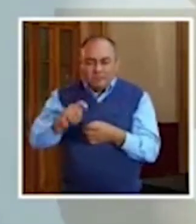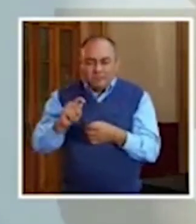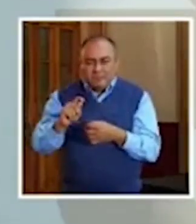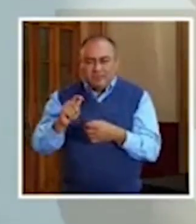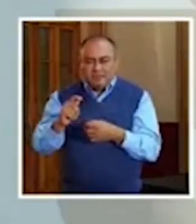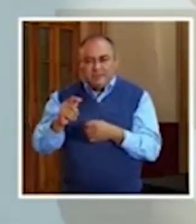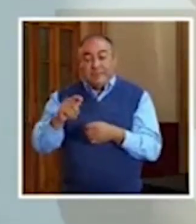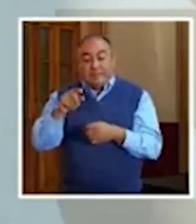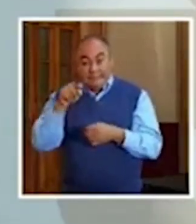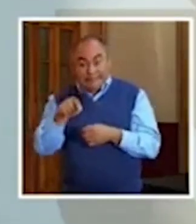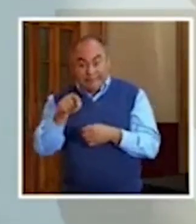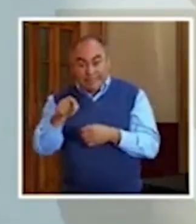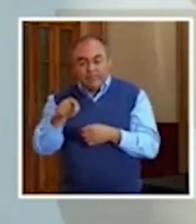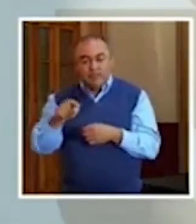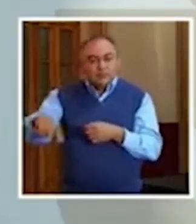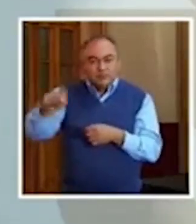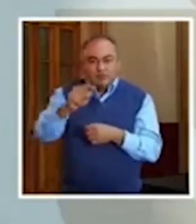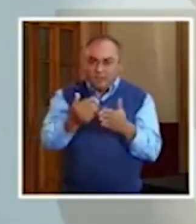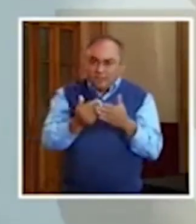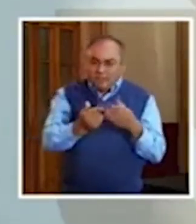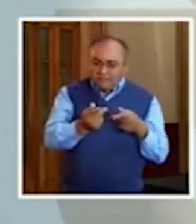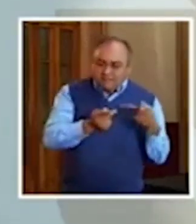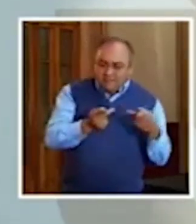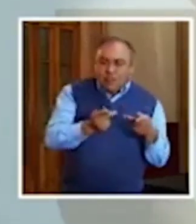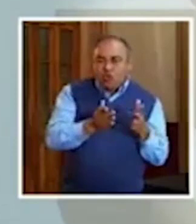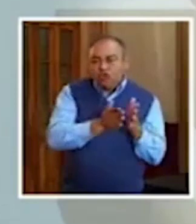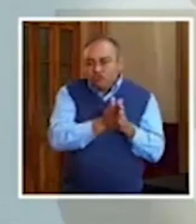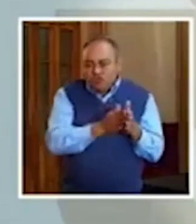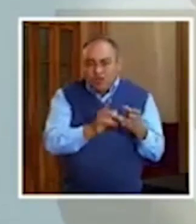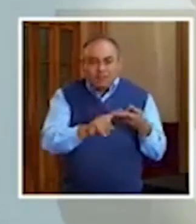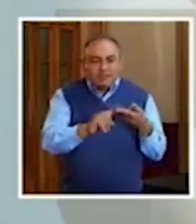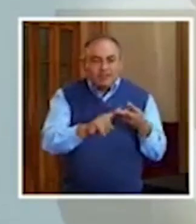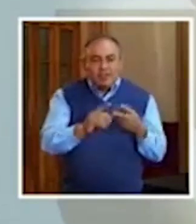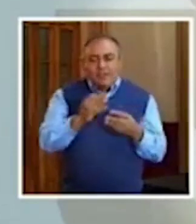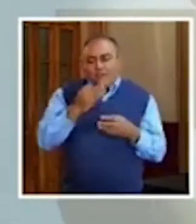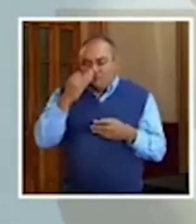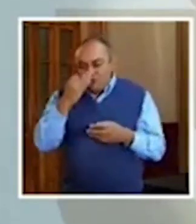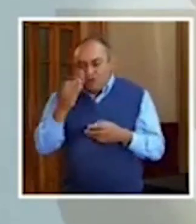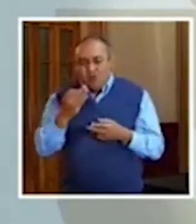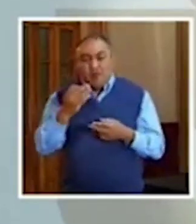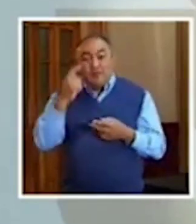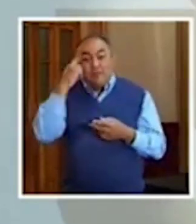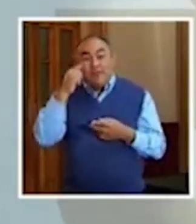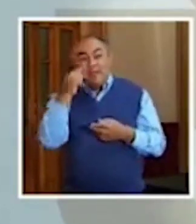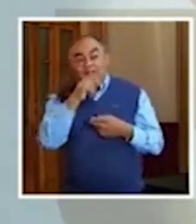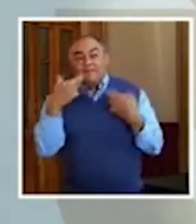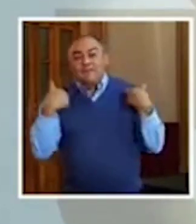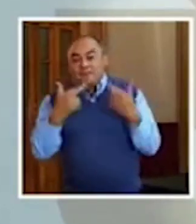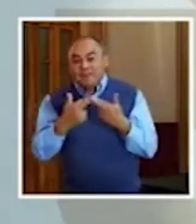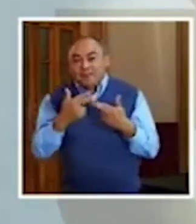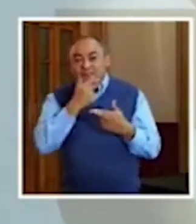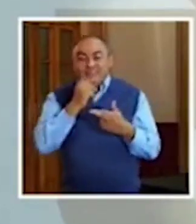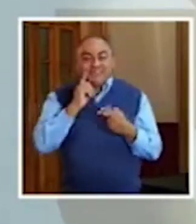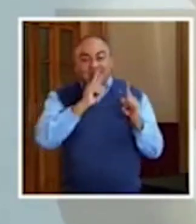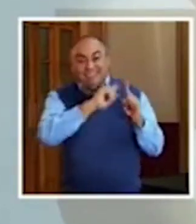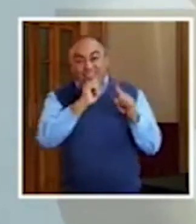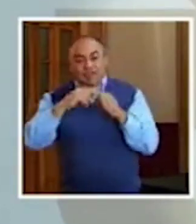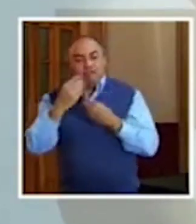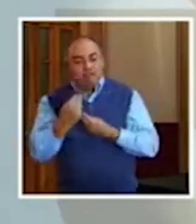Ahí preparen los chocolates y las flores para las maestras y maestros que han hecho un gran trabajo.